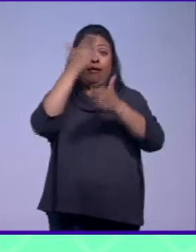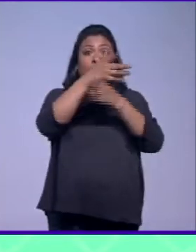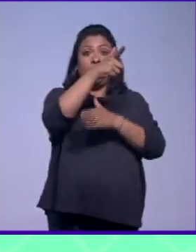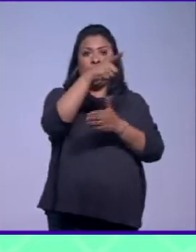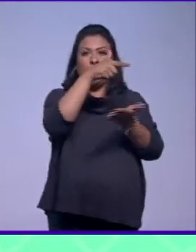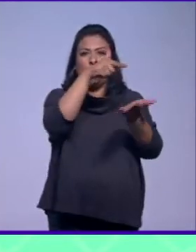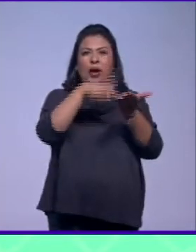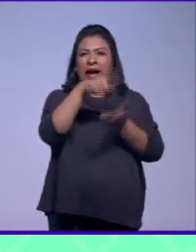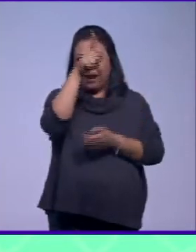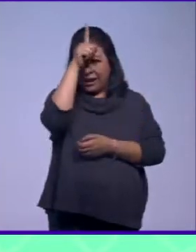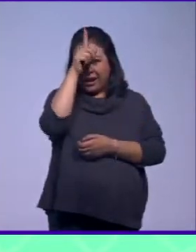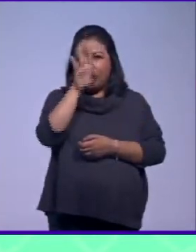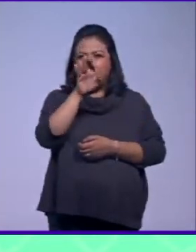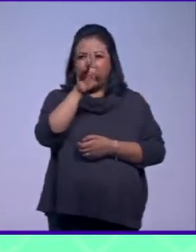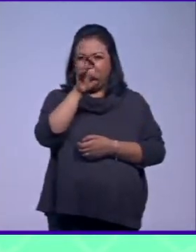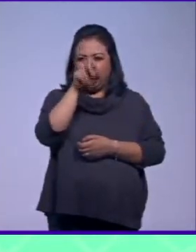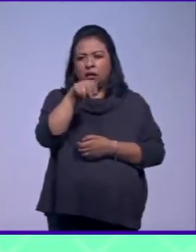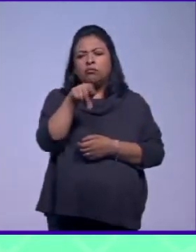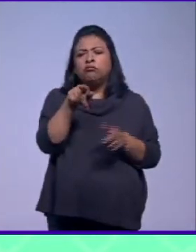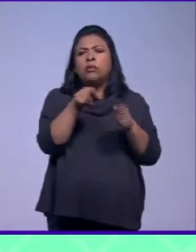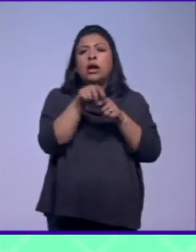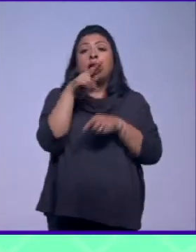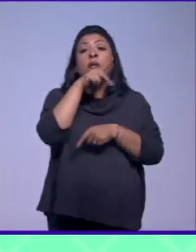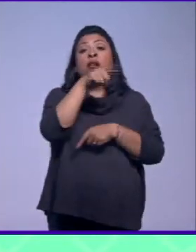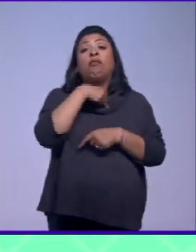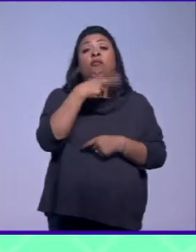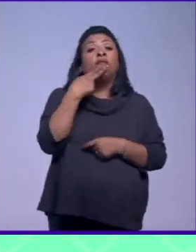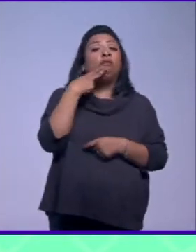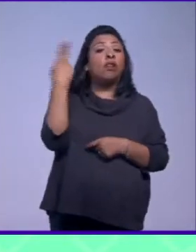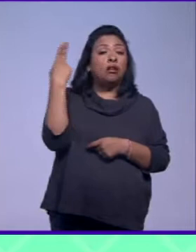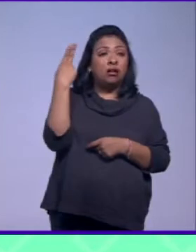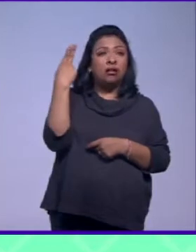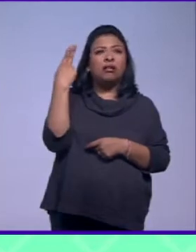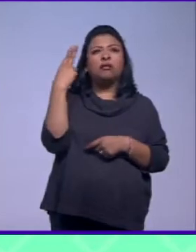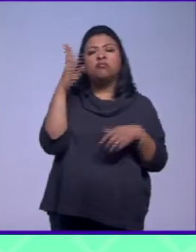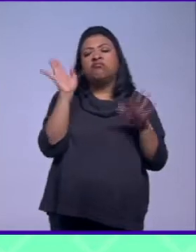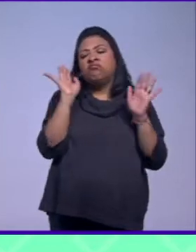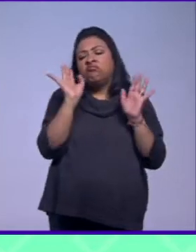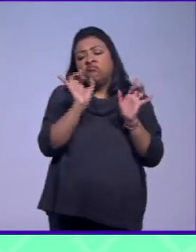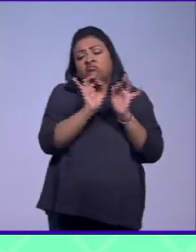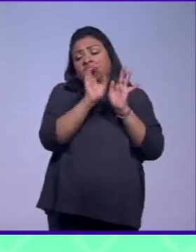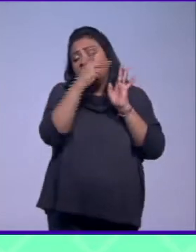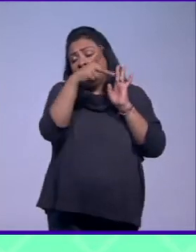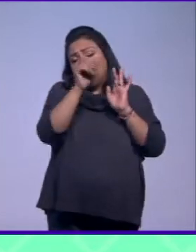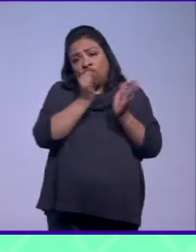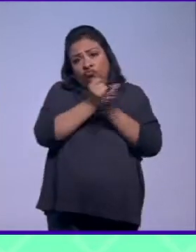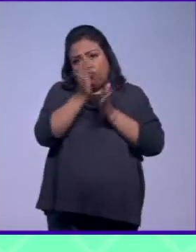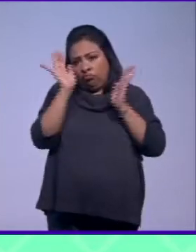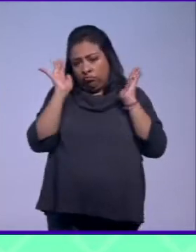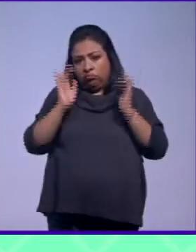berlín pero brevemente porque ellos se quitó la vida por diferentes motivos